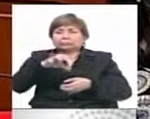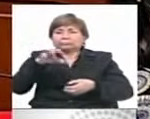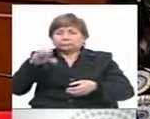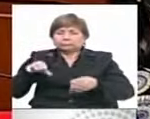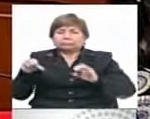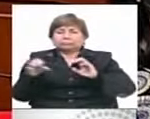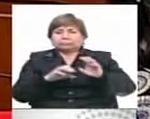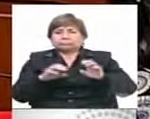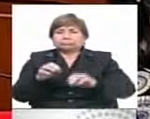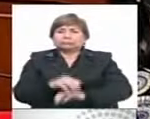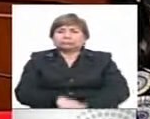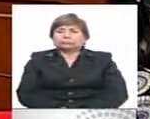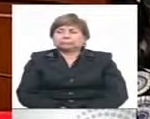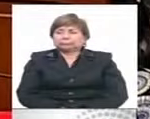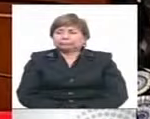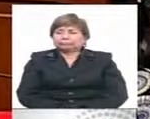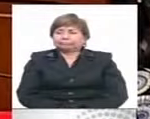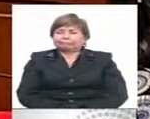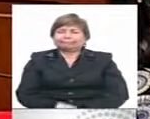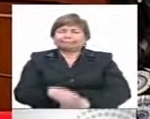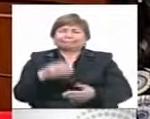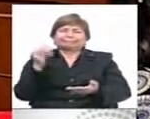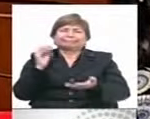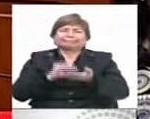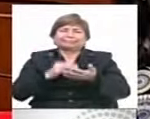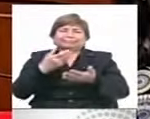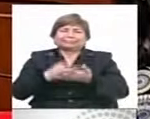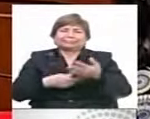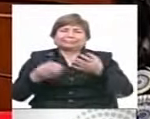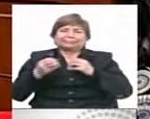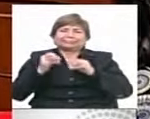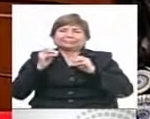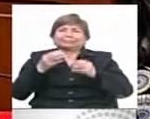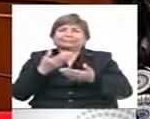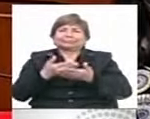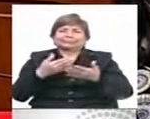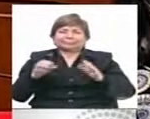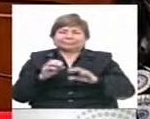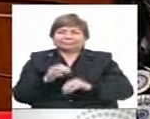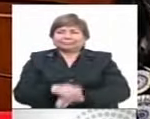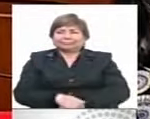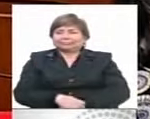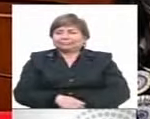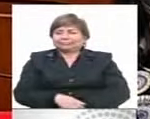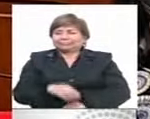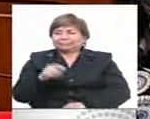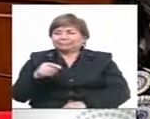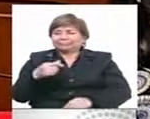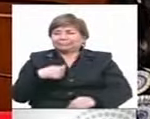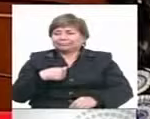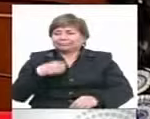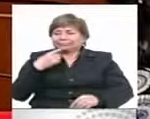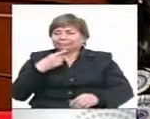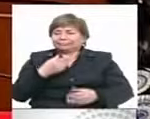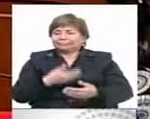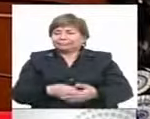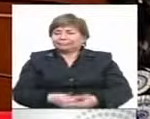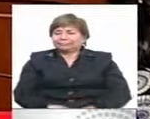lo va a hacer. Muchas cosas el pueblo lo ha tenido que lograr a base de lucha y lo va a hacer. Y aquí yo quiero simplemente...